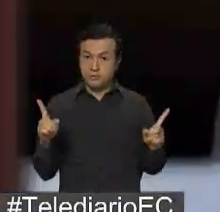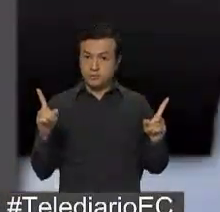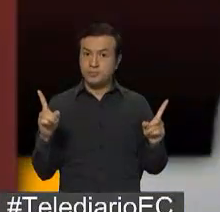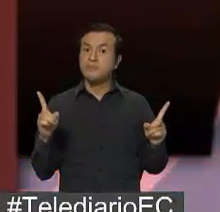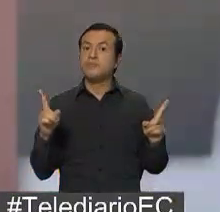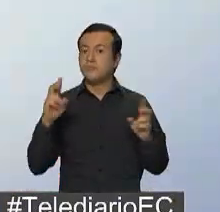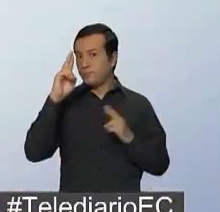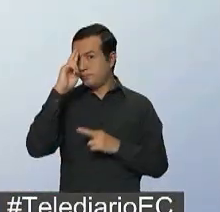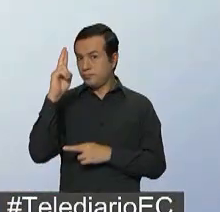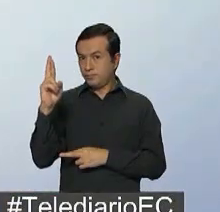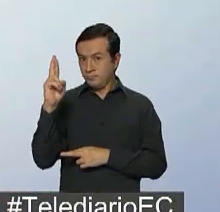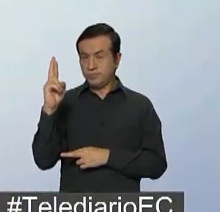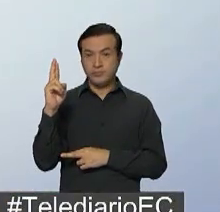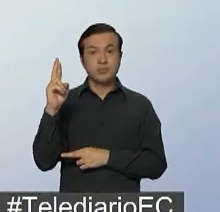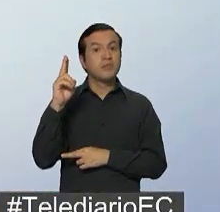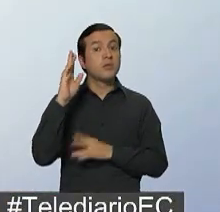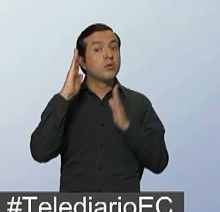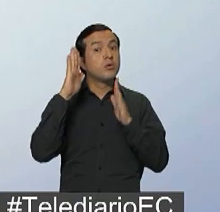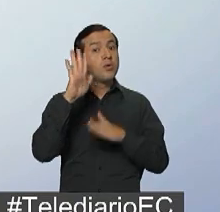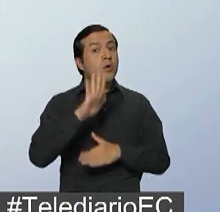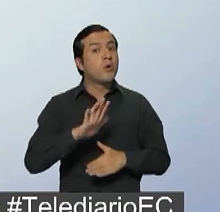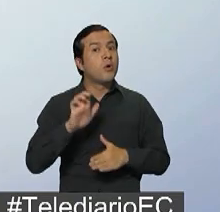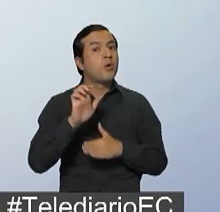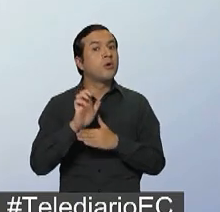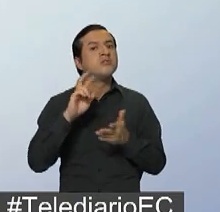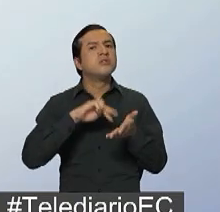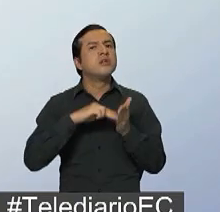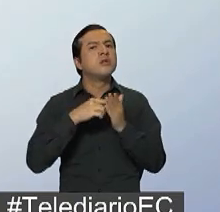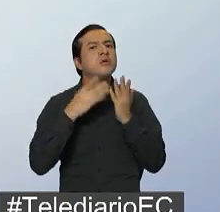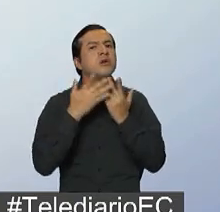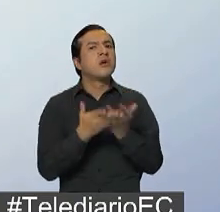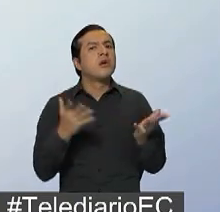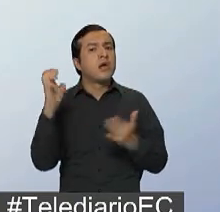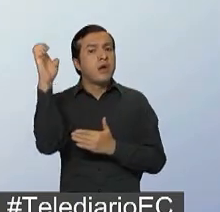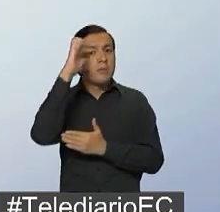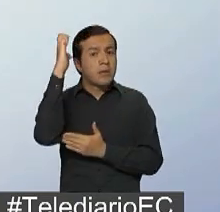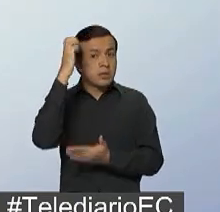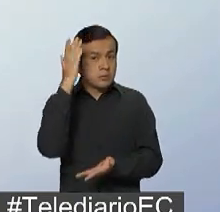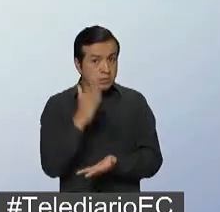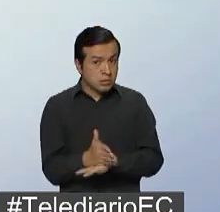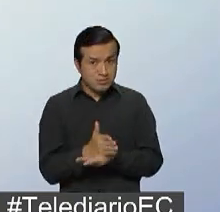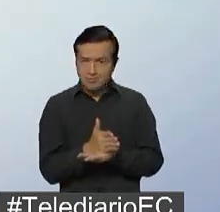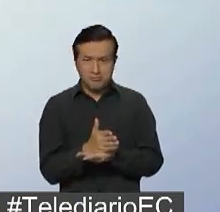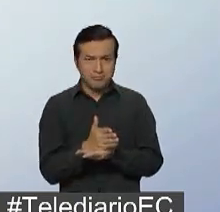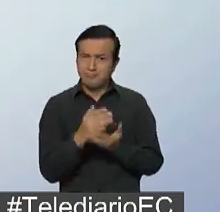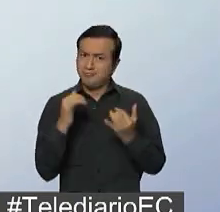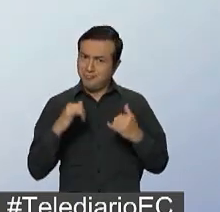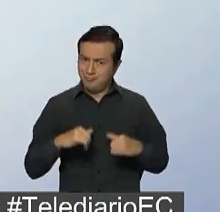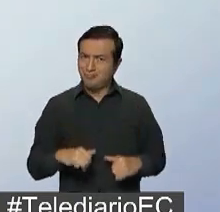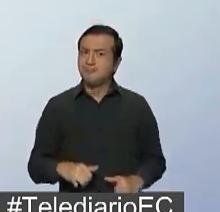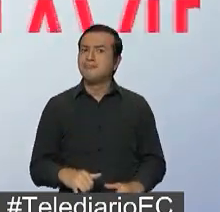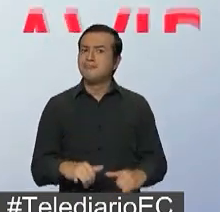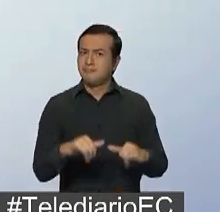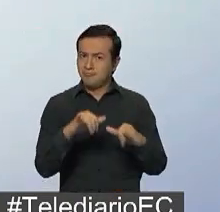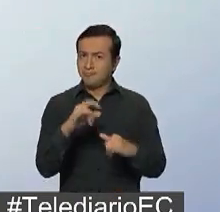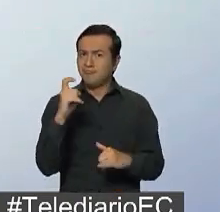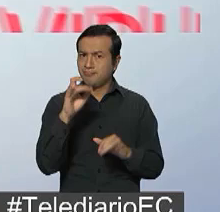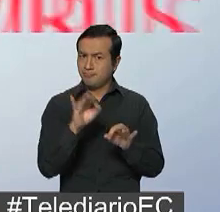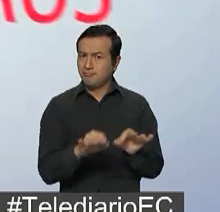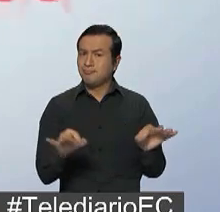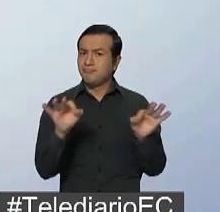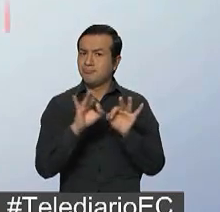social atento ecuador esto no quiere decir que la emergencia sanitaria ha terminado por el contrario